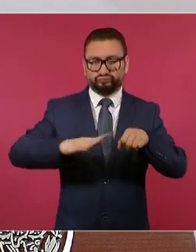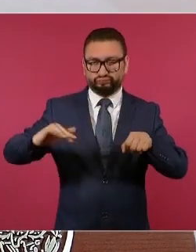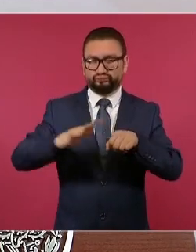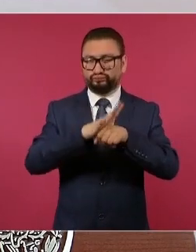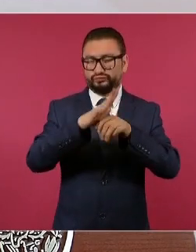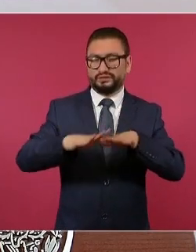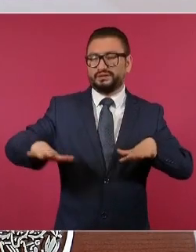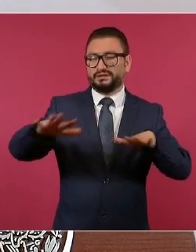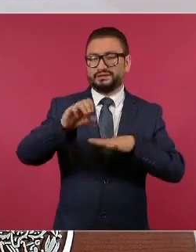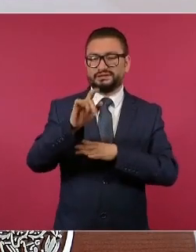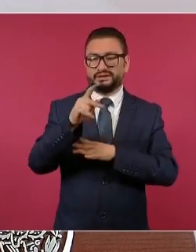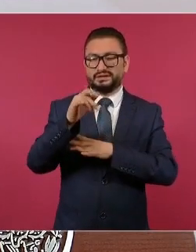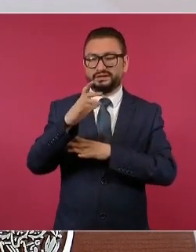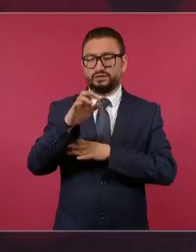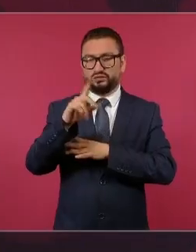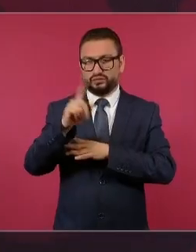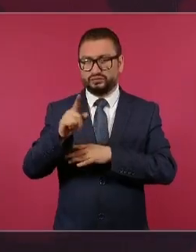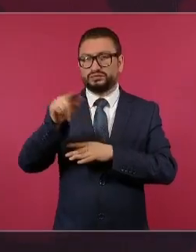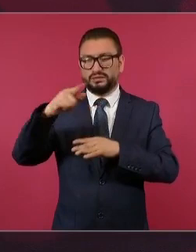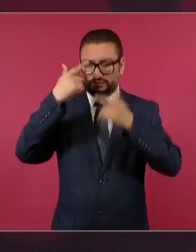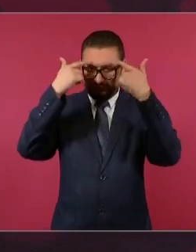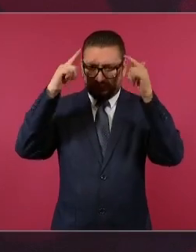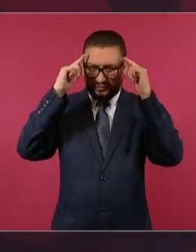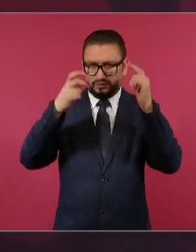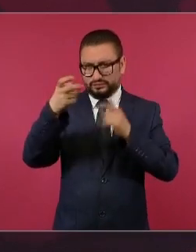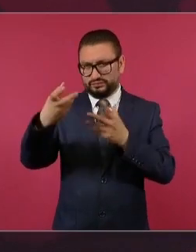con los marinos.